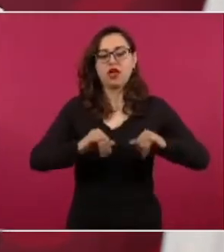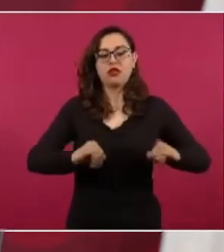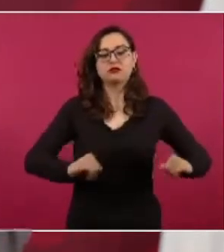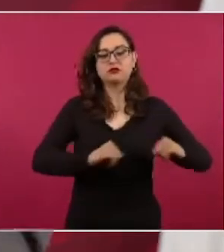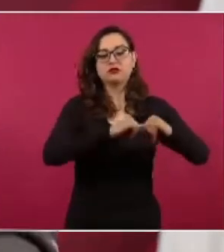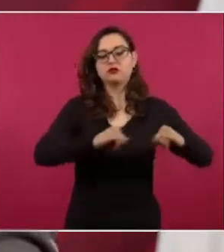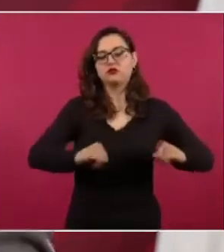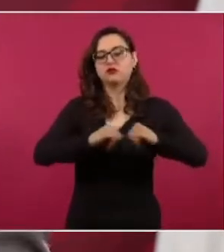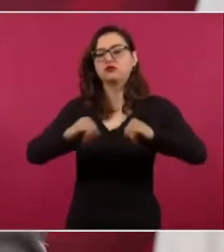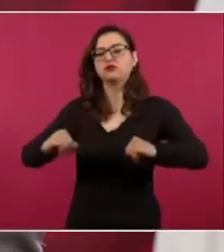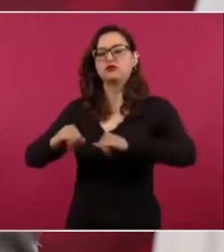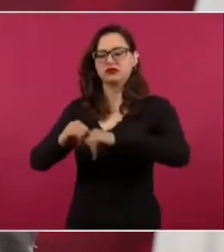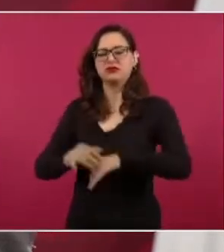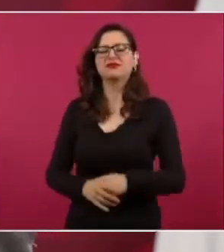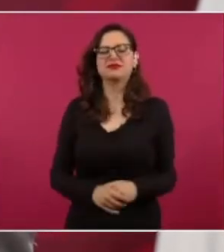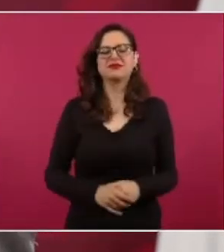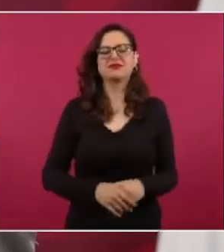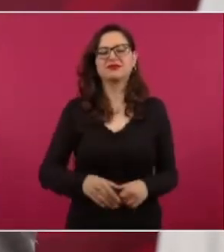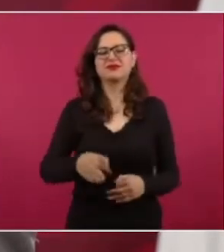todos.